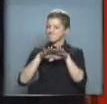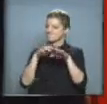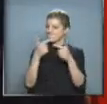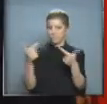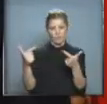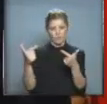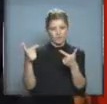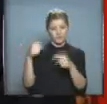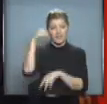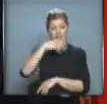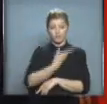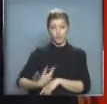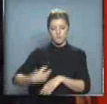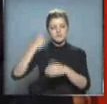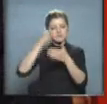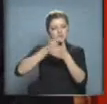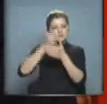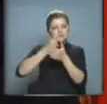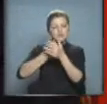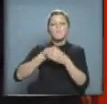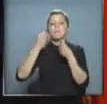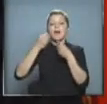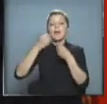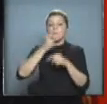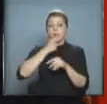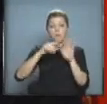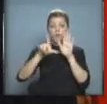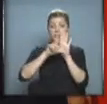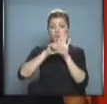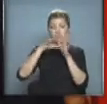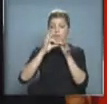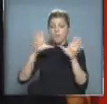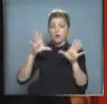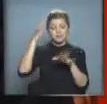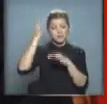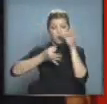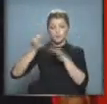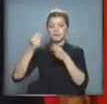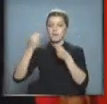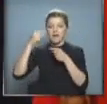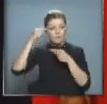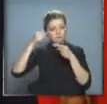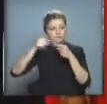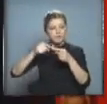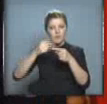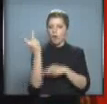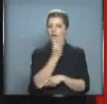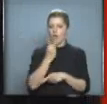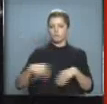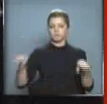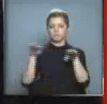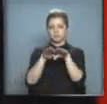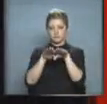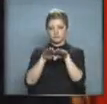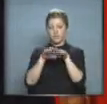este gobierno, con una ley como la democratización de la justicia, que lamentablemente nosotros tenemos jueces que no pagan los mismos impuestos que pagan los